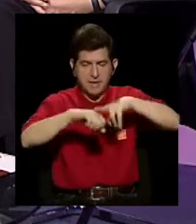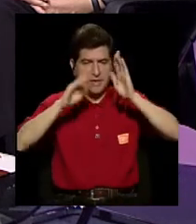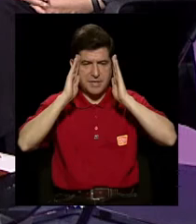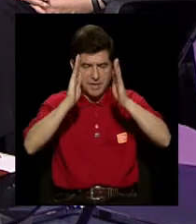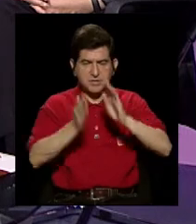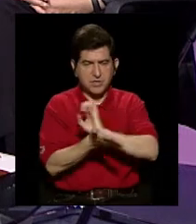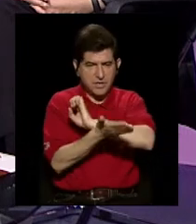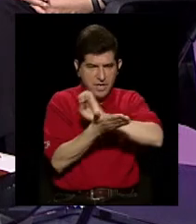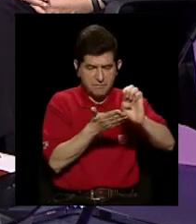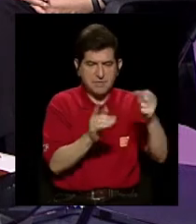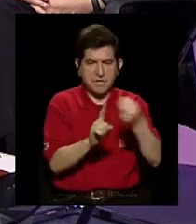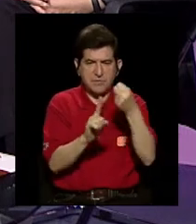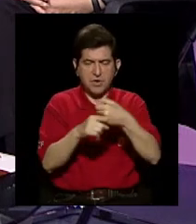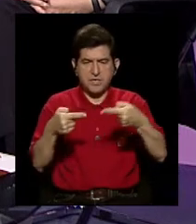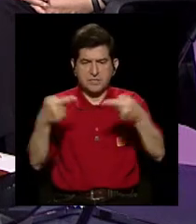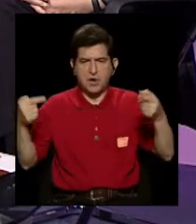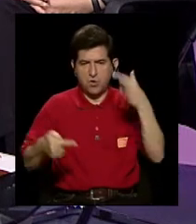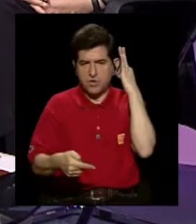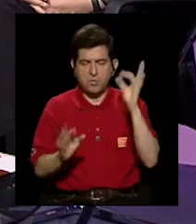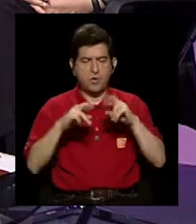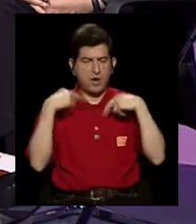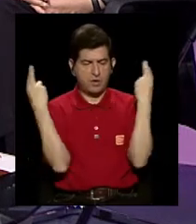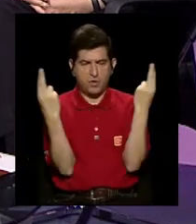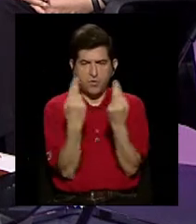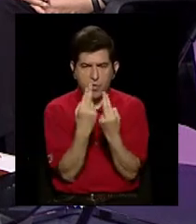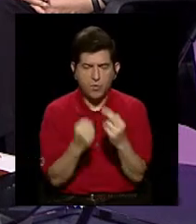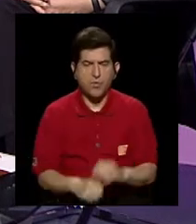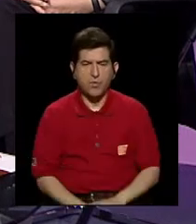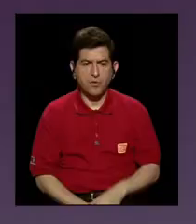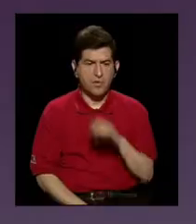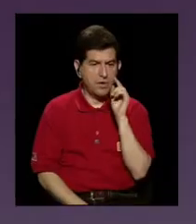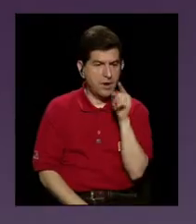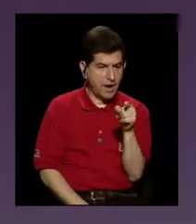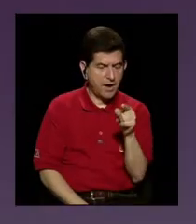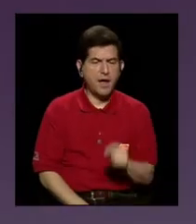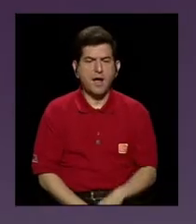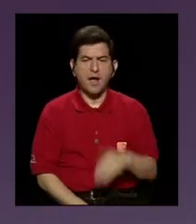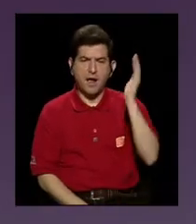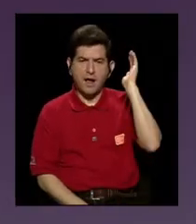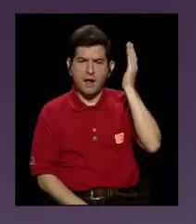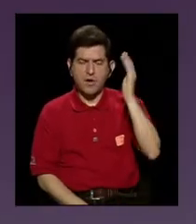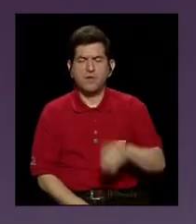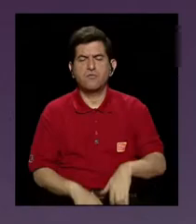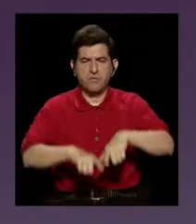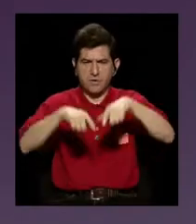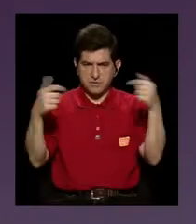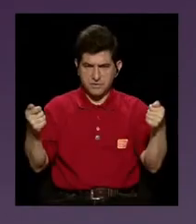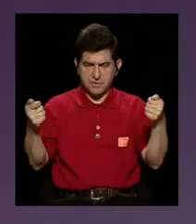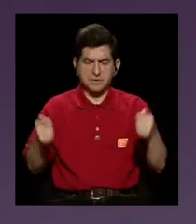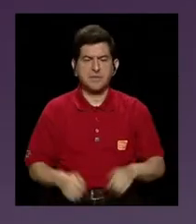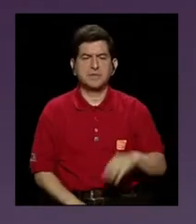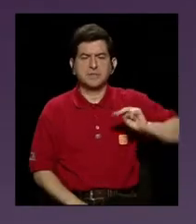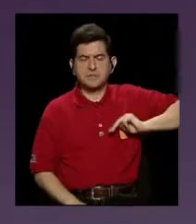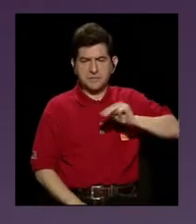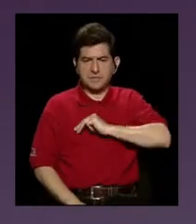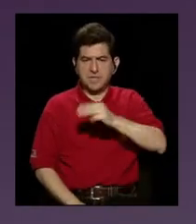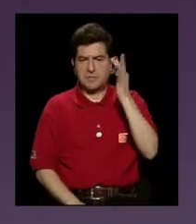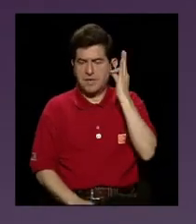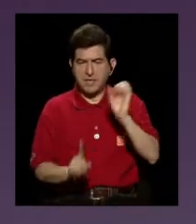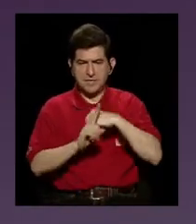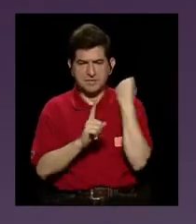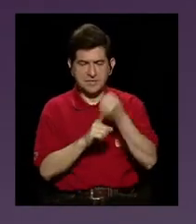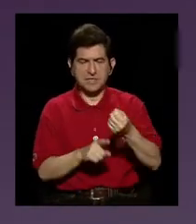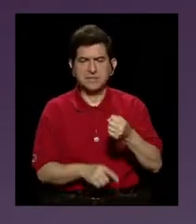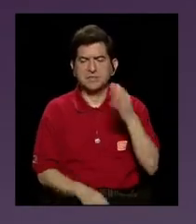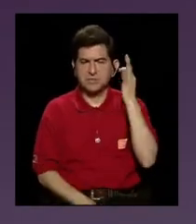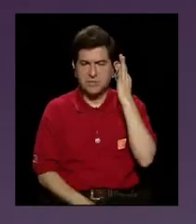Sistema Nacional de Atención y Prevención de la Violencia contra las Mujeres se reunió, se hizo una conferencia de prensa con la ministra de